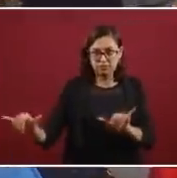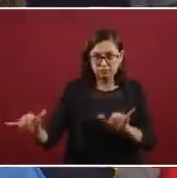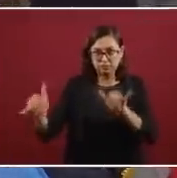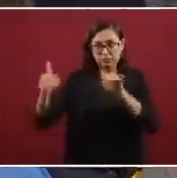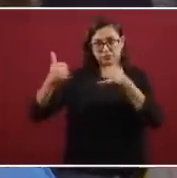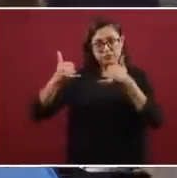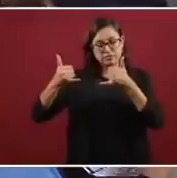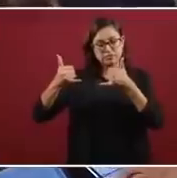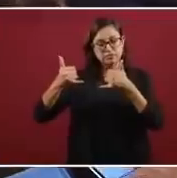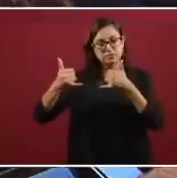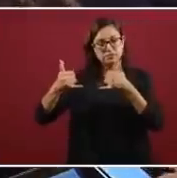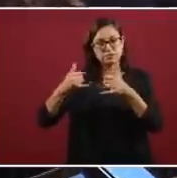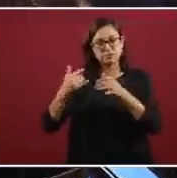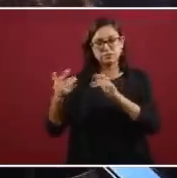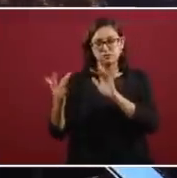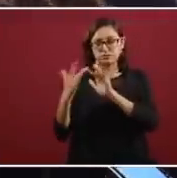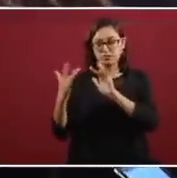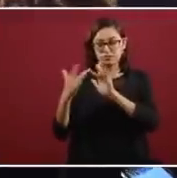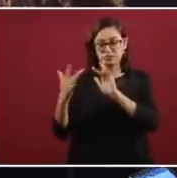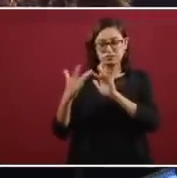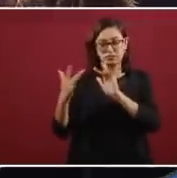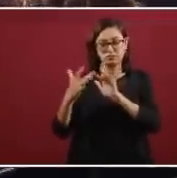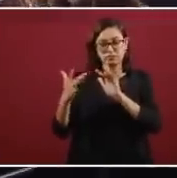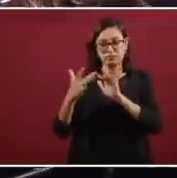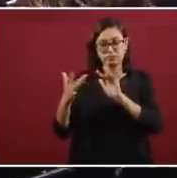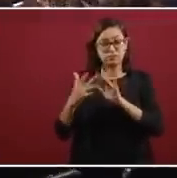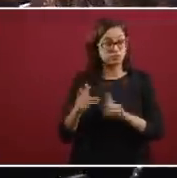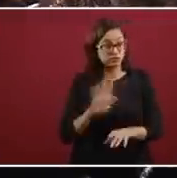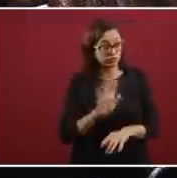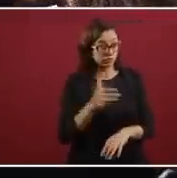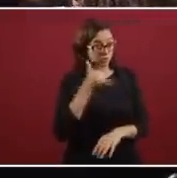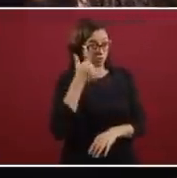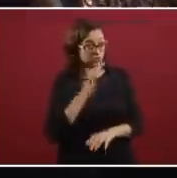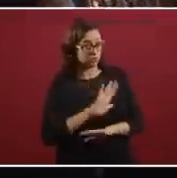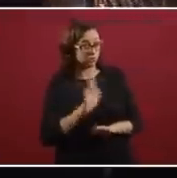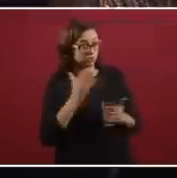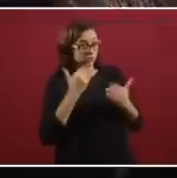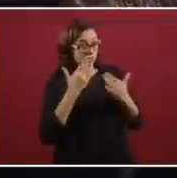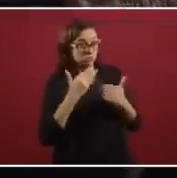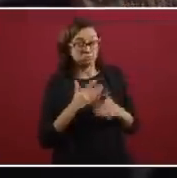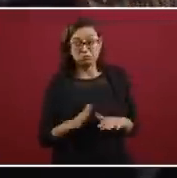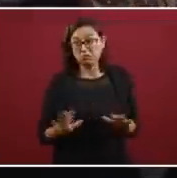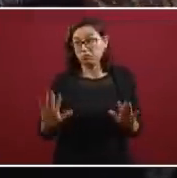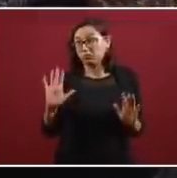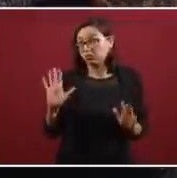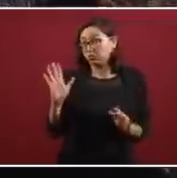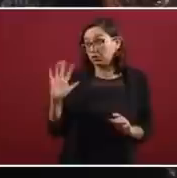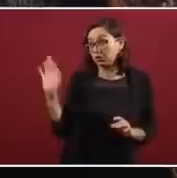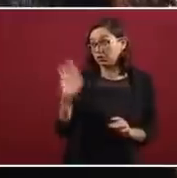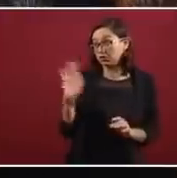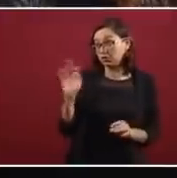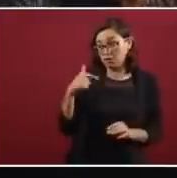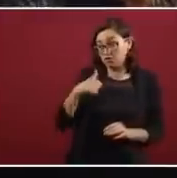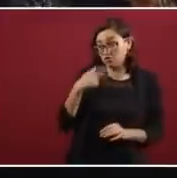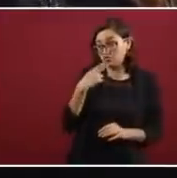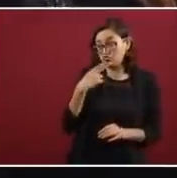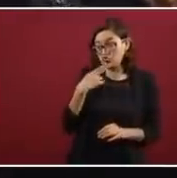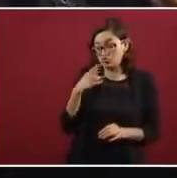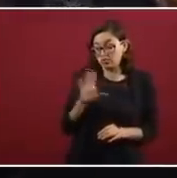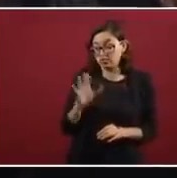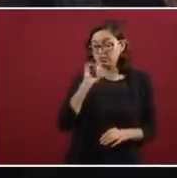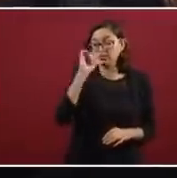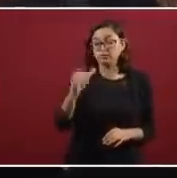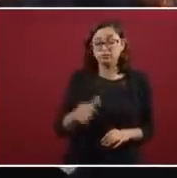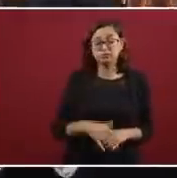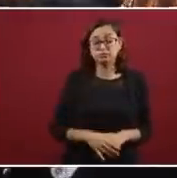las instrucciones. ¿Ya se les olvidó? ¿Ya no hay ese teléfono? Pues a lo mejor existe, pero yo no lo he usado. Fíjese